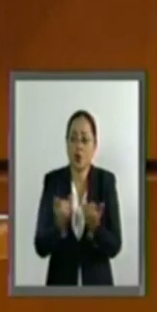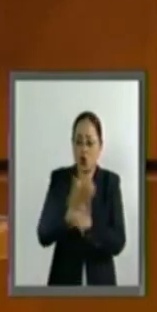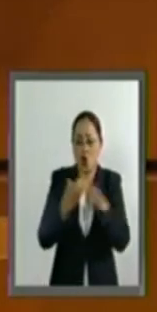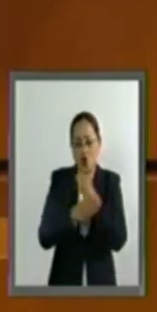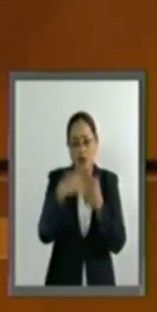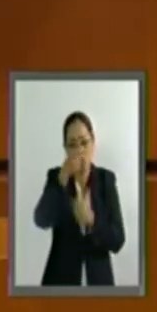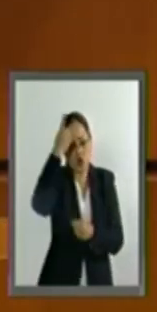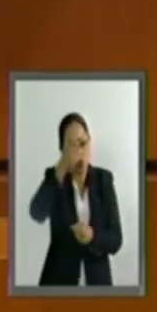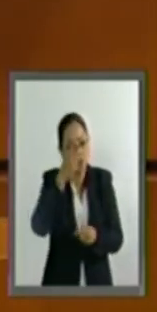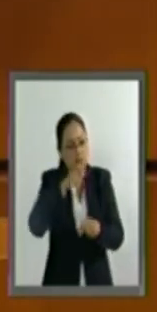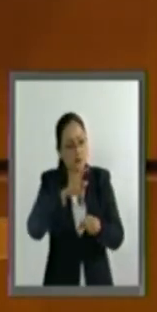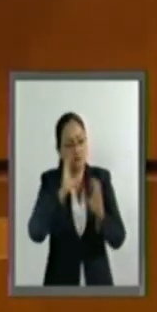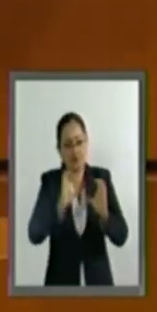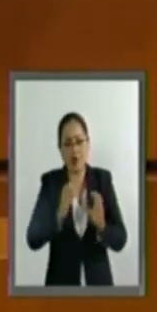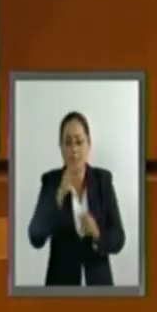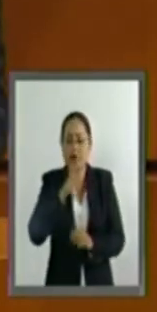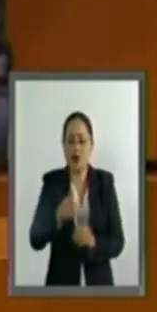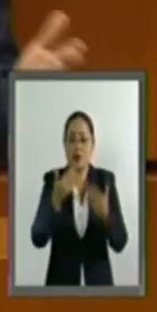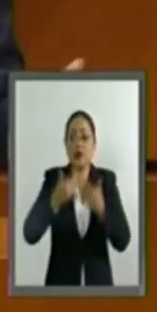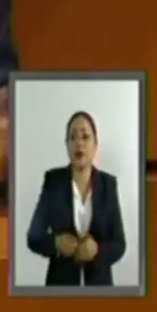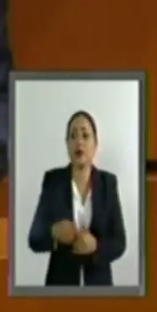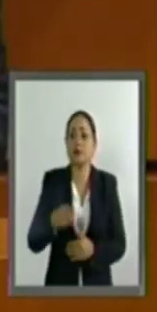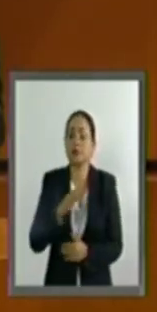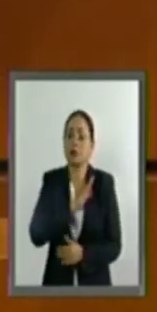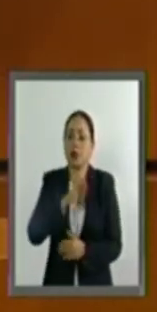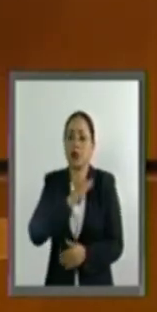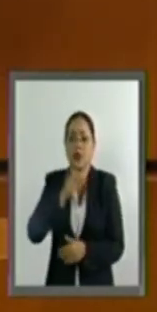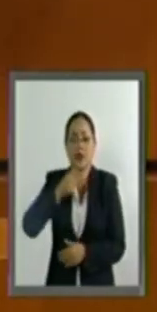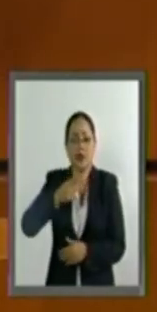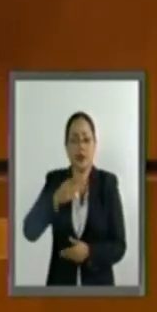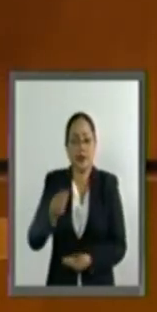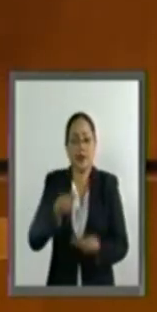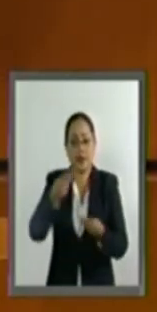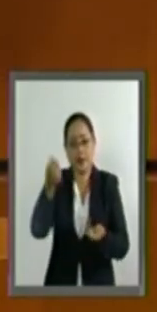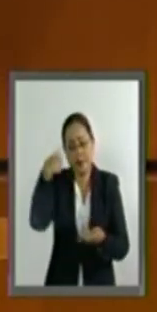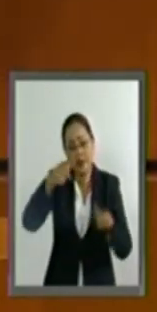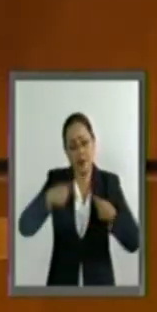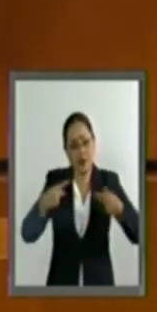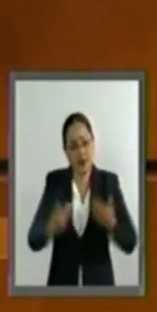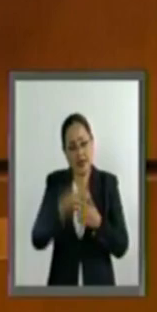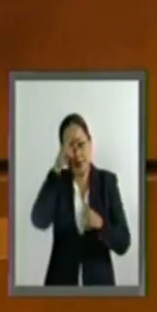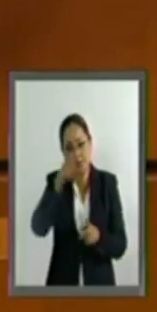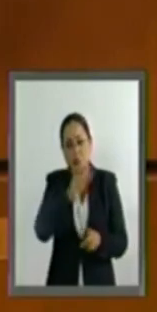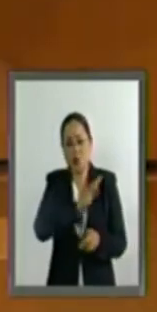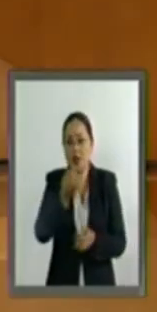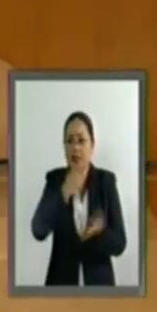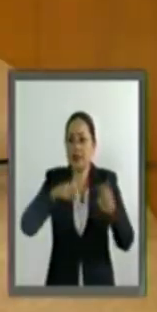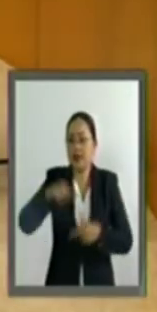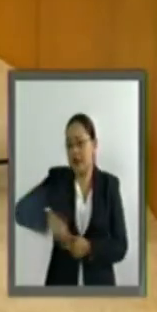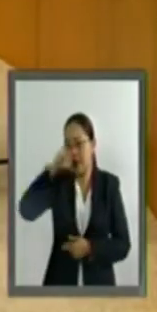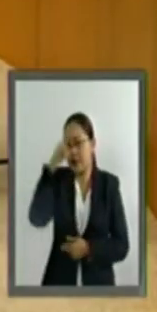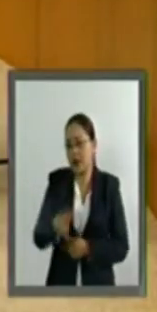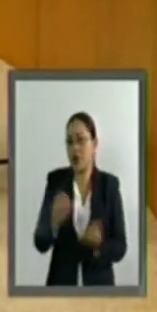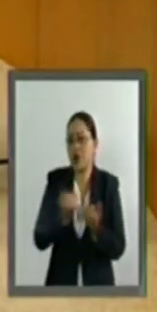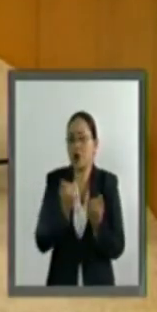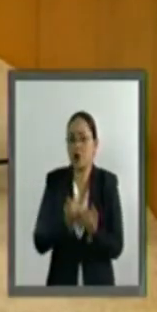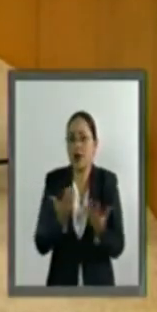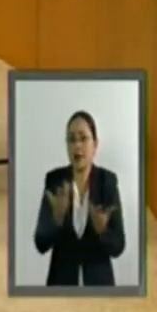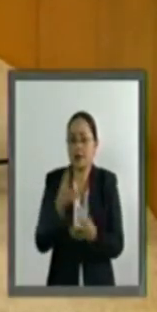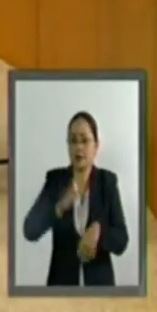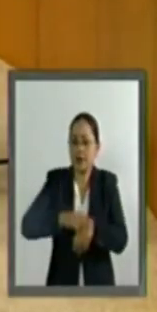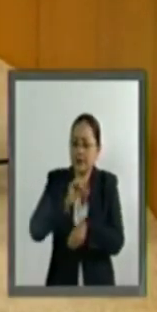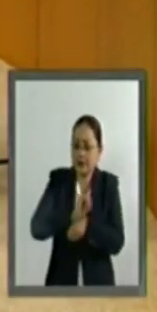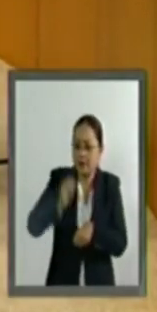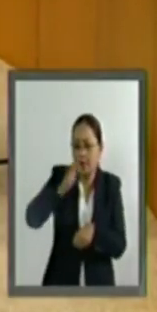pertenencias. Entonces, de facilitarles a nuestros connacionales su regreso al país, hacerles más